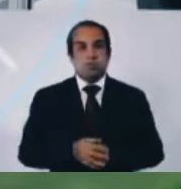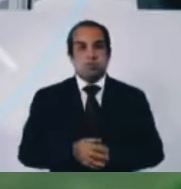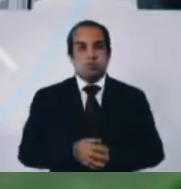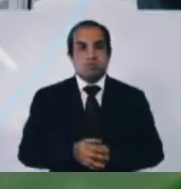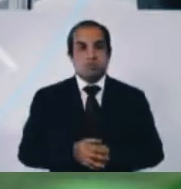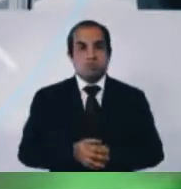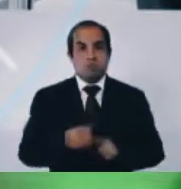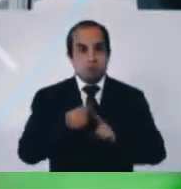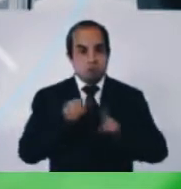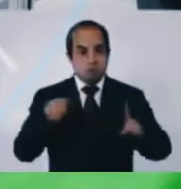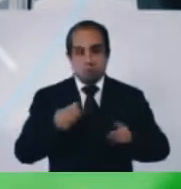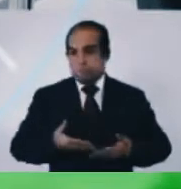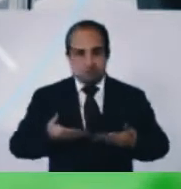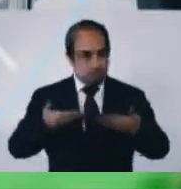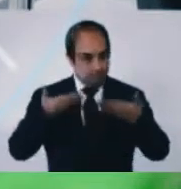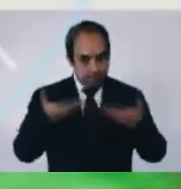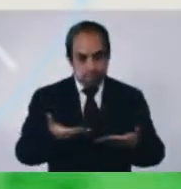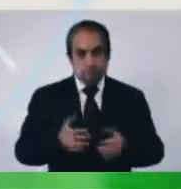guardia. Siguiente.